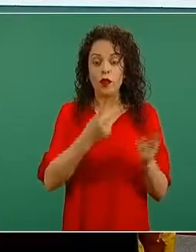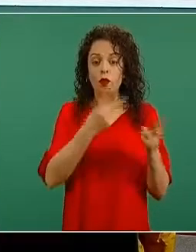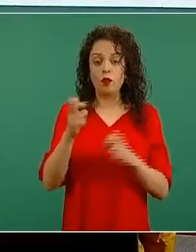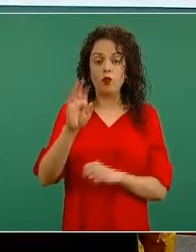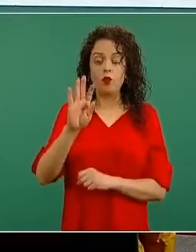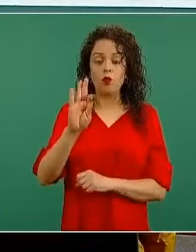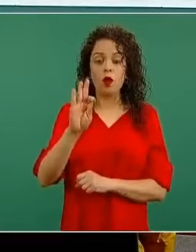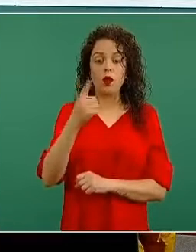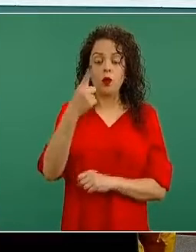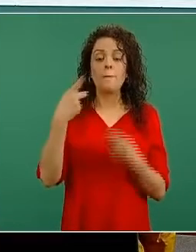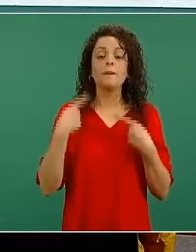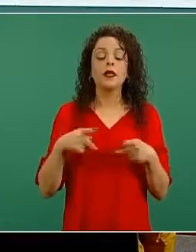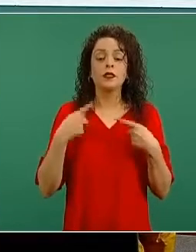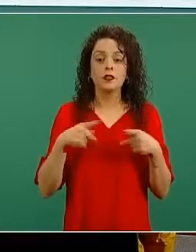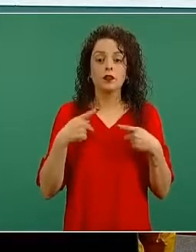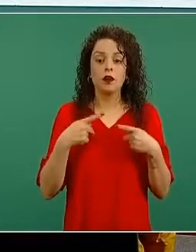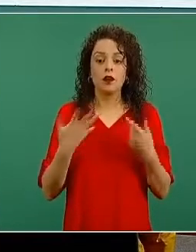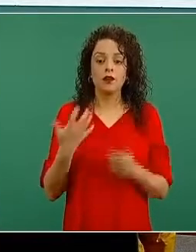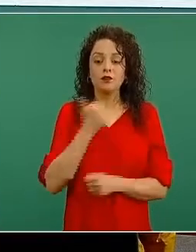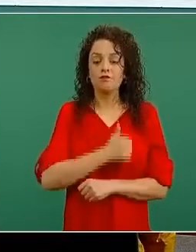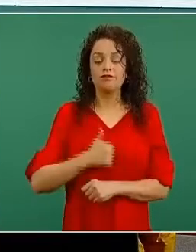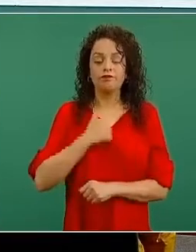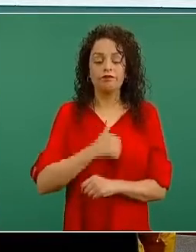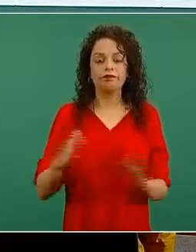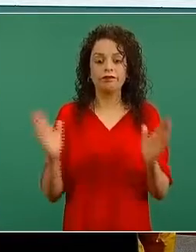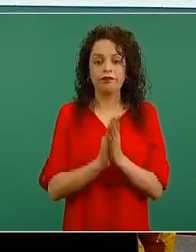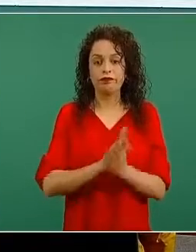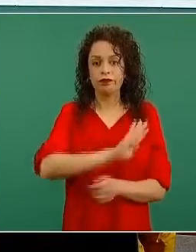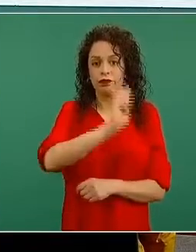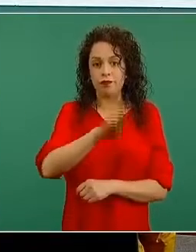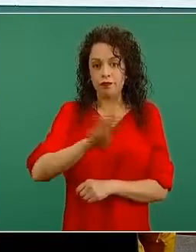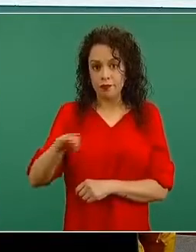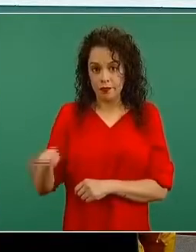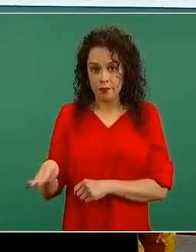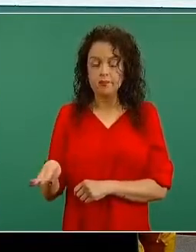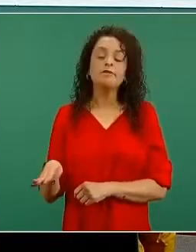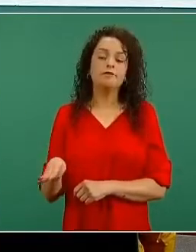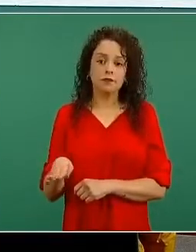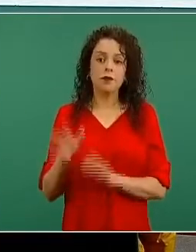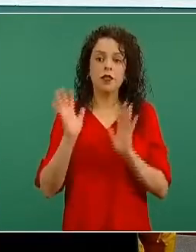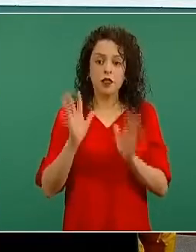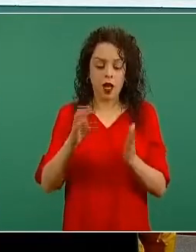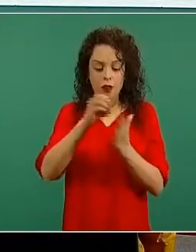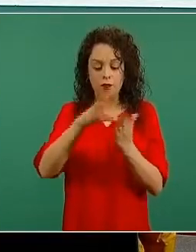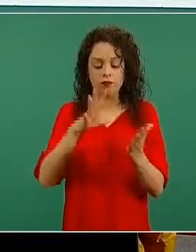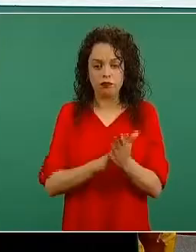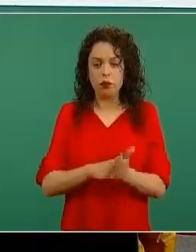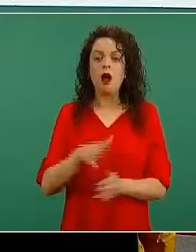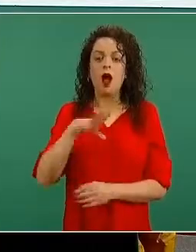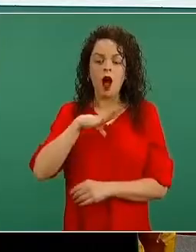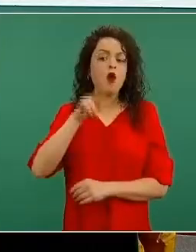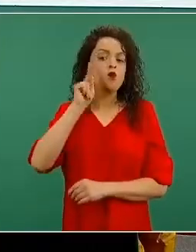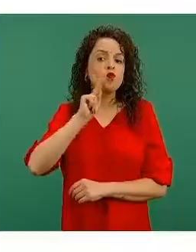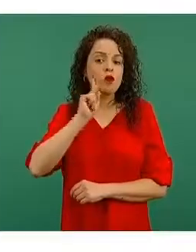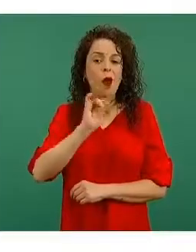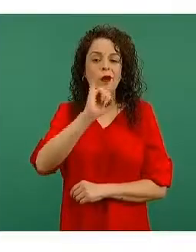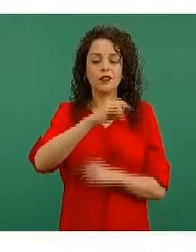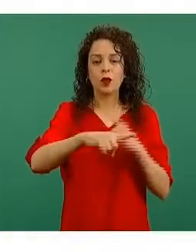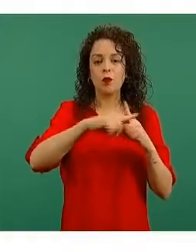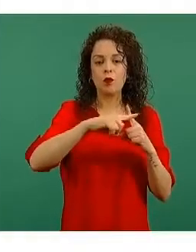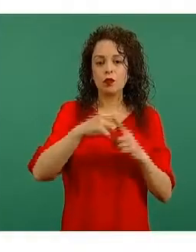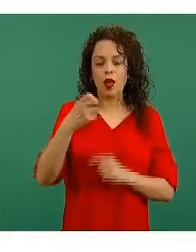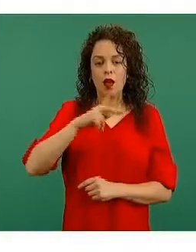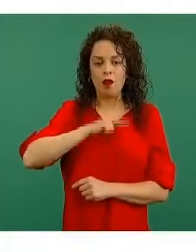140.241 personas que perdieron la vida y que se les documentó con una prueba positiva al virus SARS-CoV-2 o con